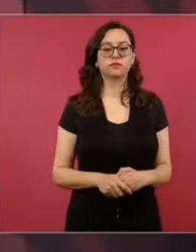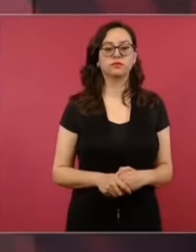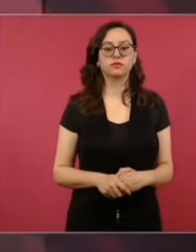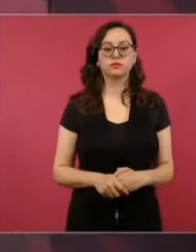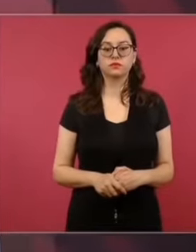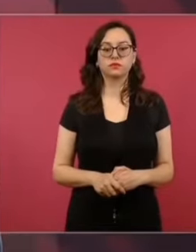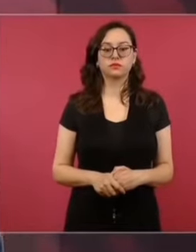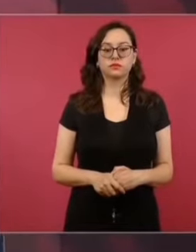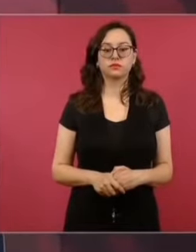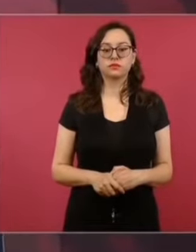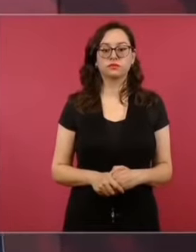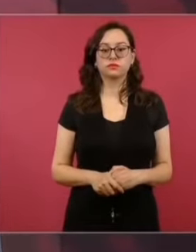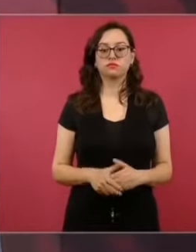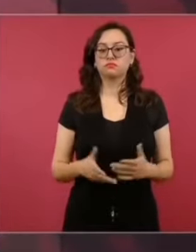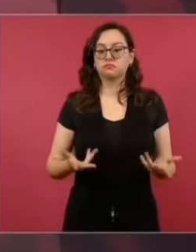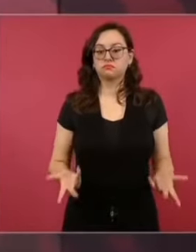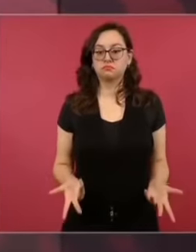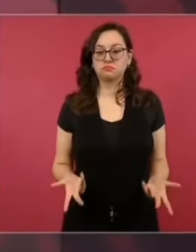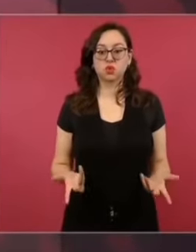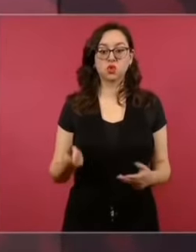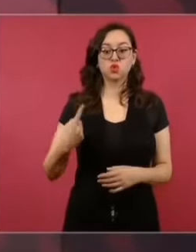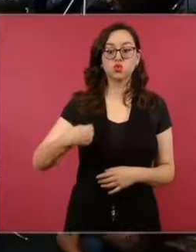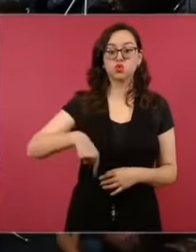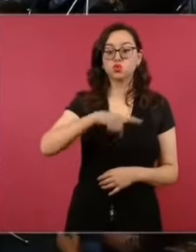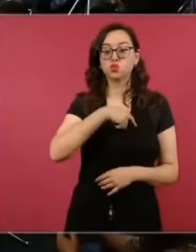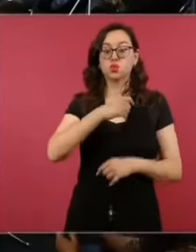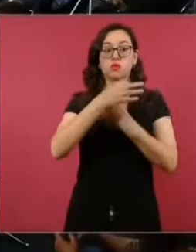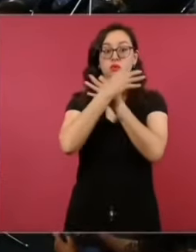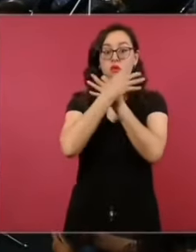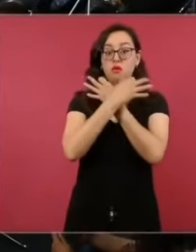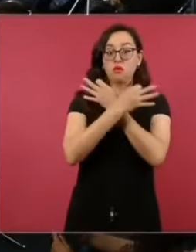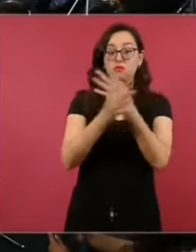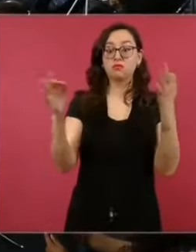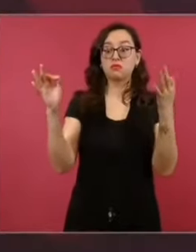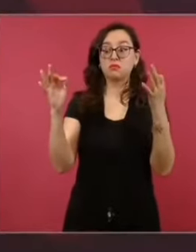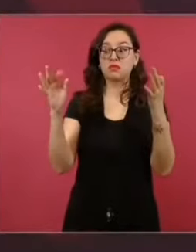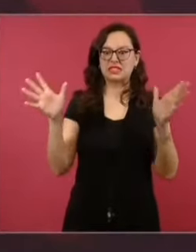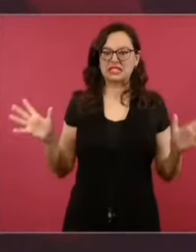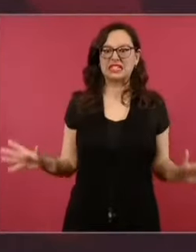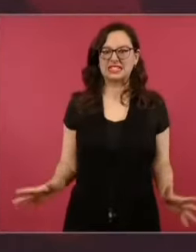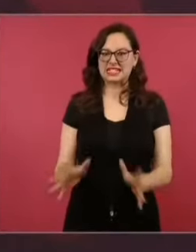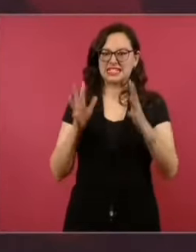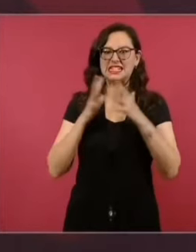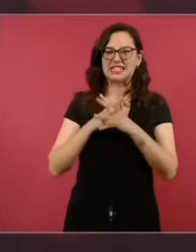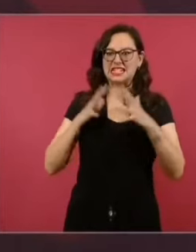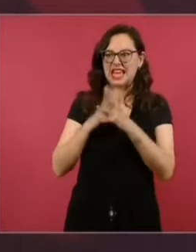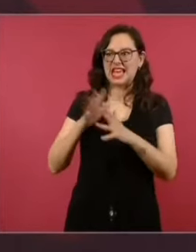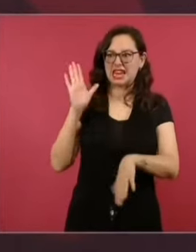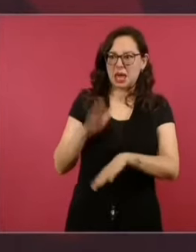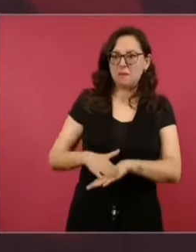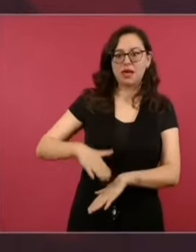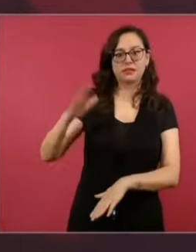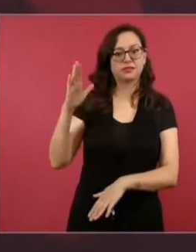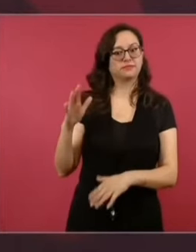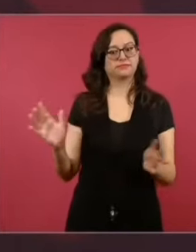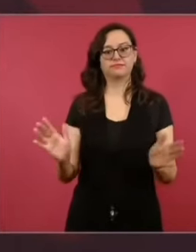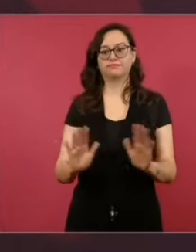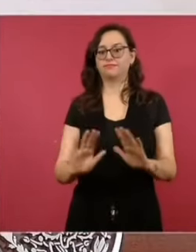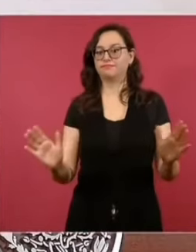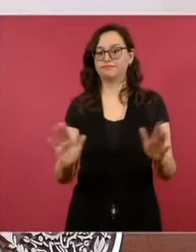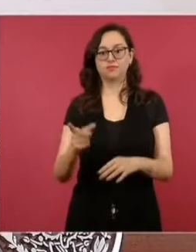de ninguna postura que implique agravar aún más el